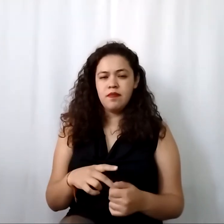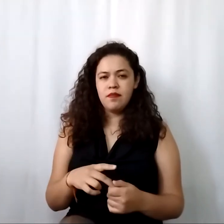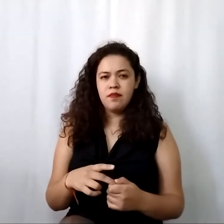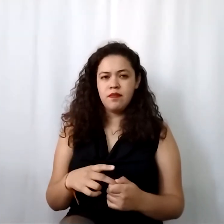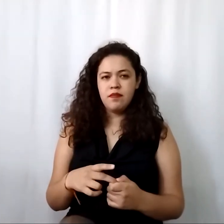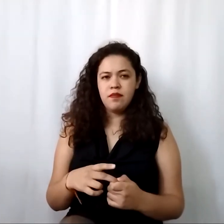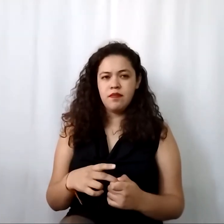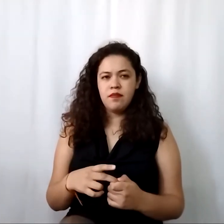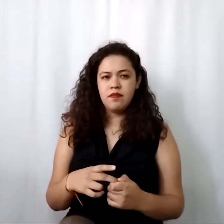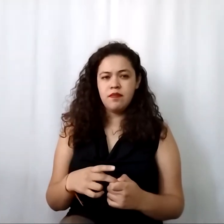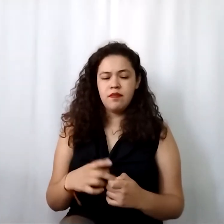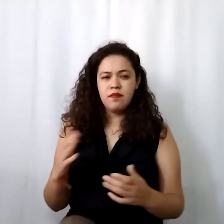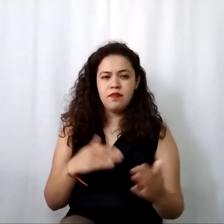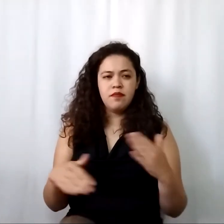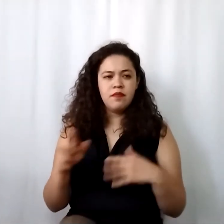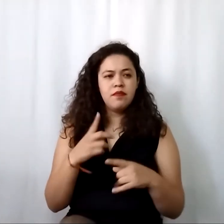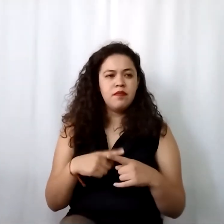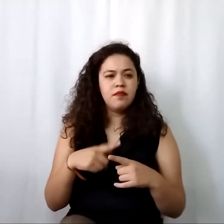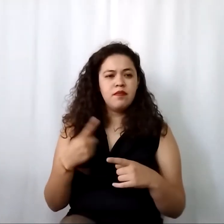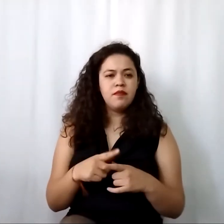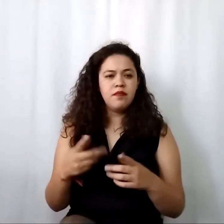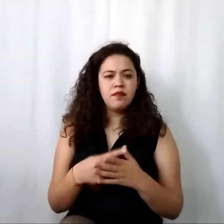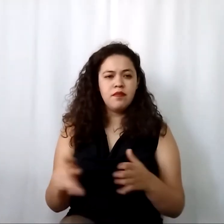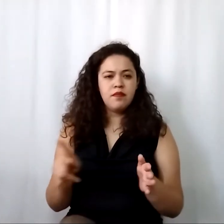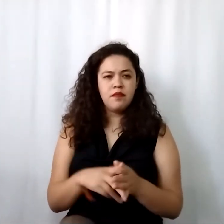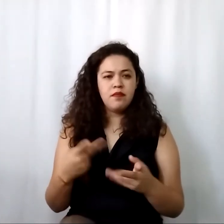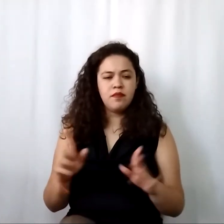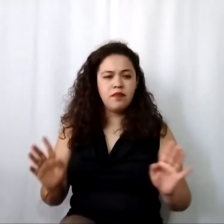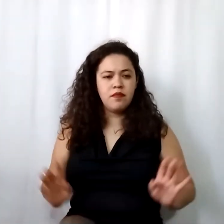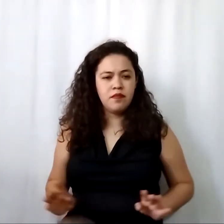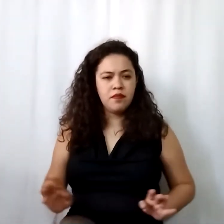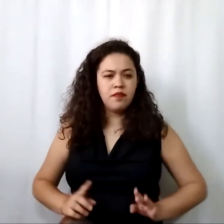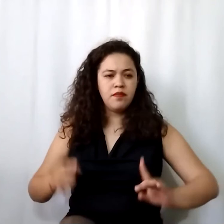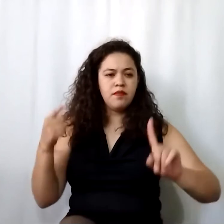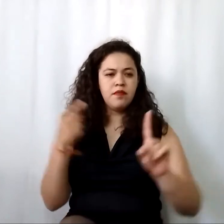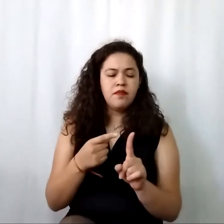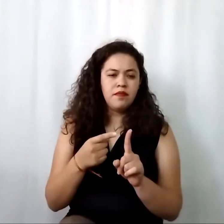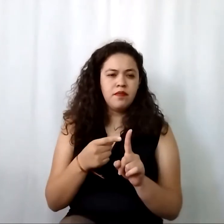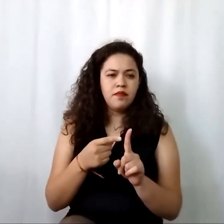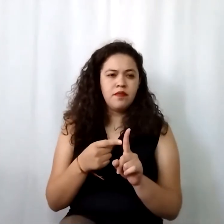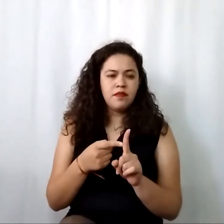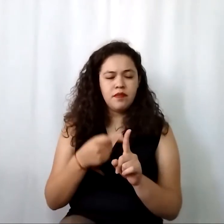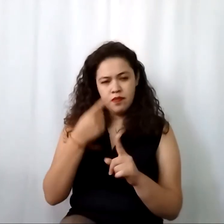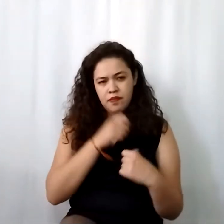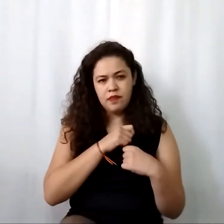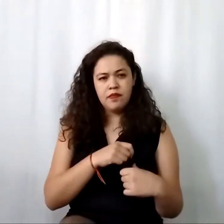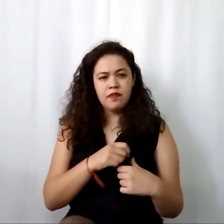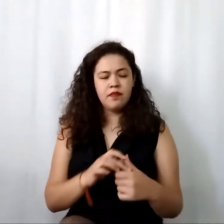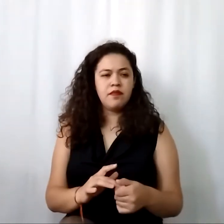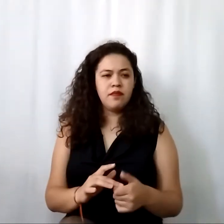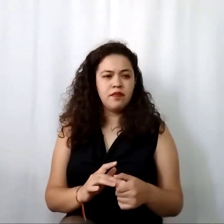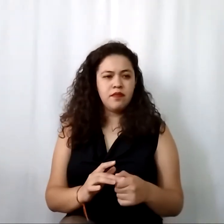superior inmediato, hasta el tipo de plaza, ¿sí? El objetivo del puesto, está bien. Que